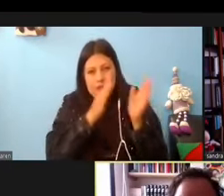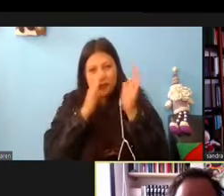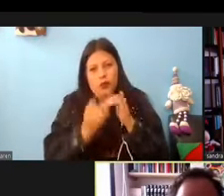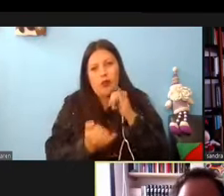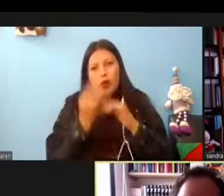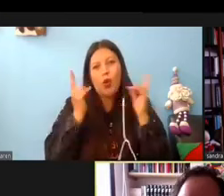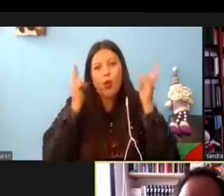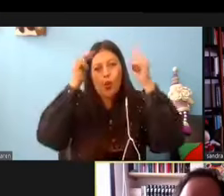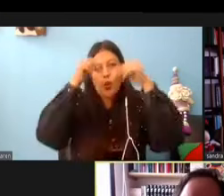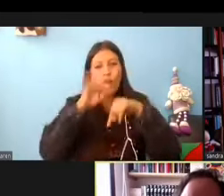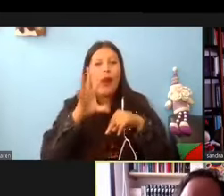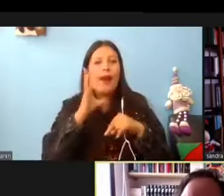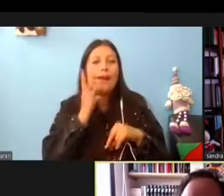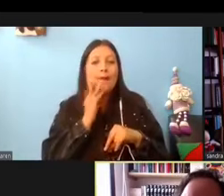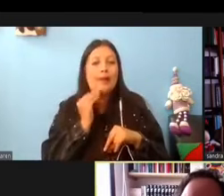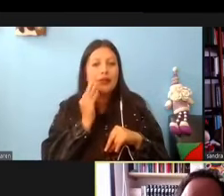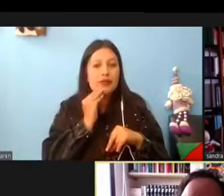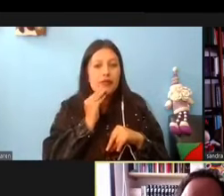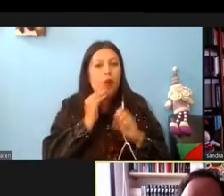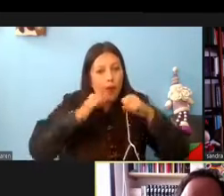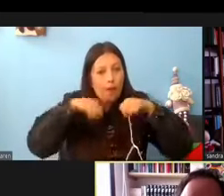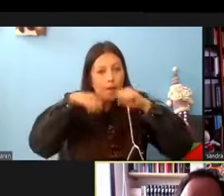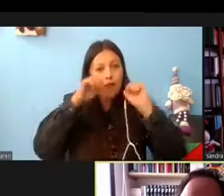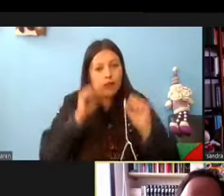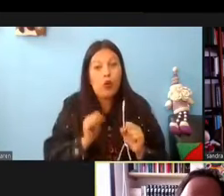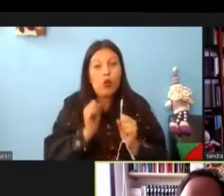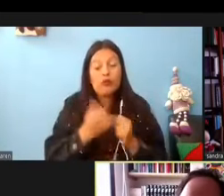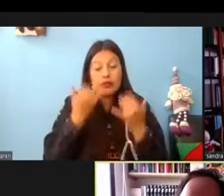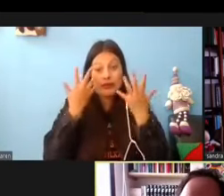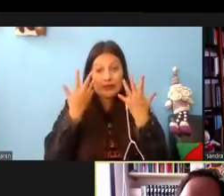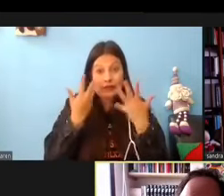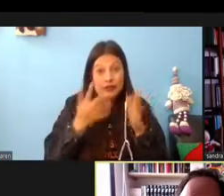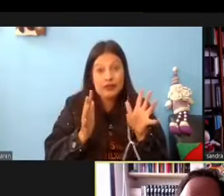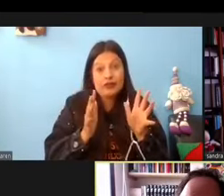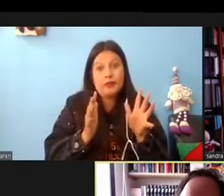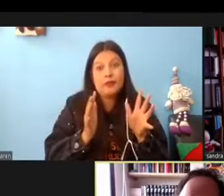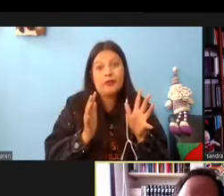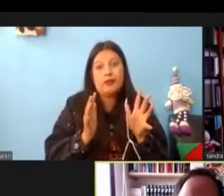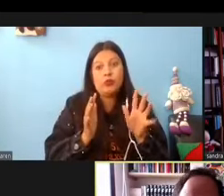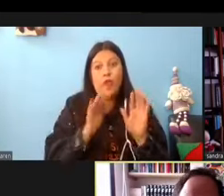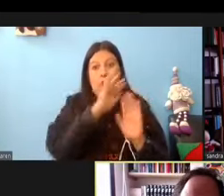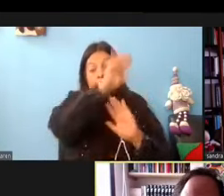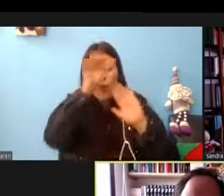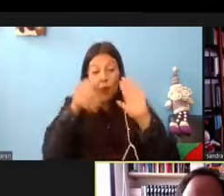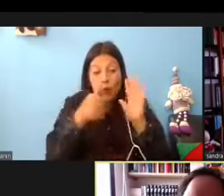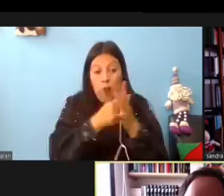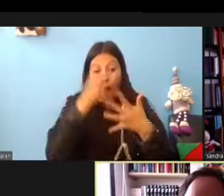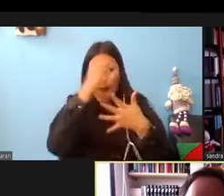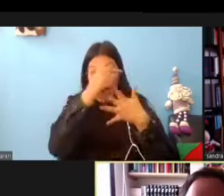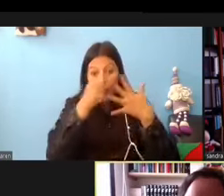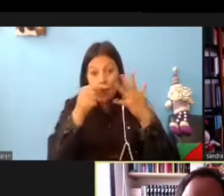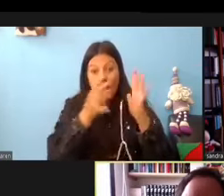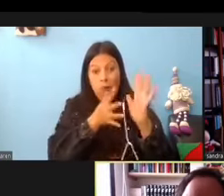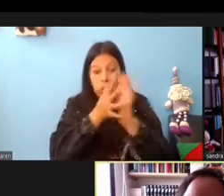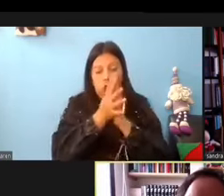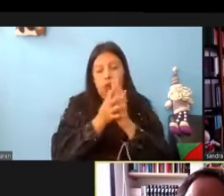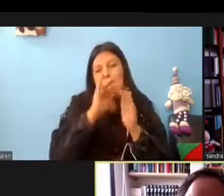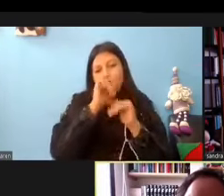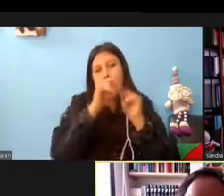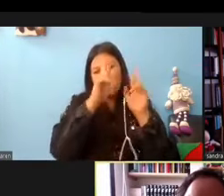encuentro de experiencias, que podamos, una vez que ya digamos todos los ejes hicieron su